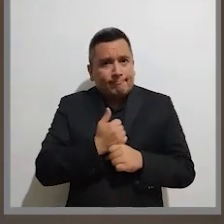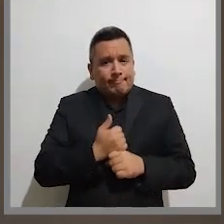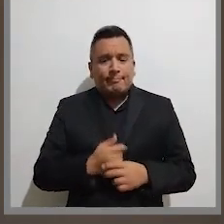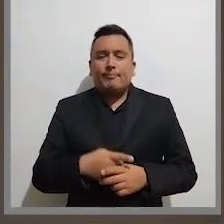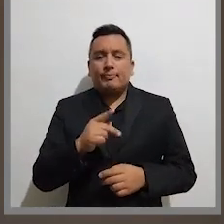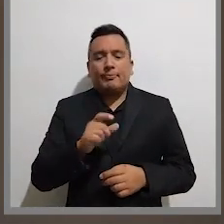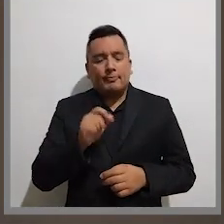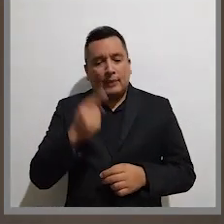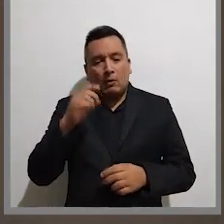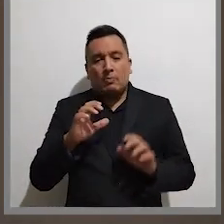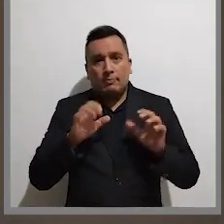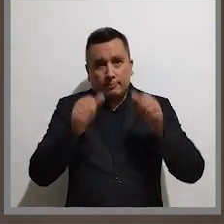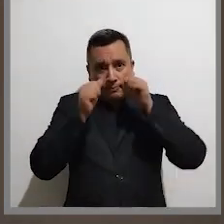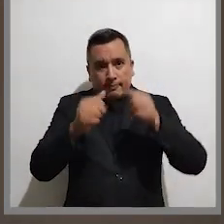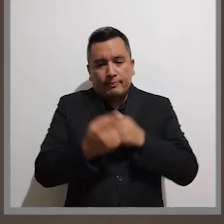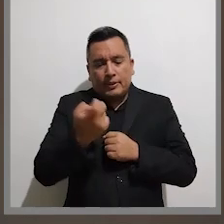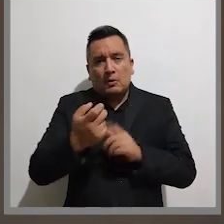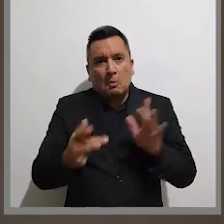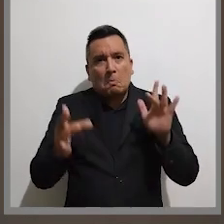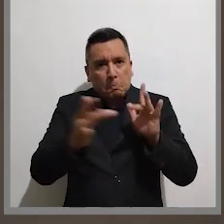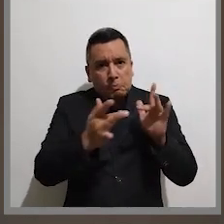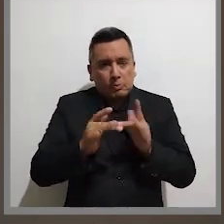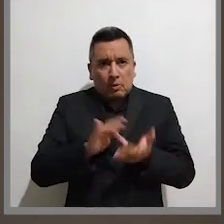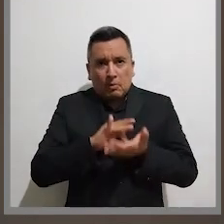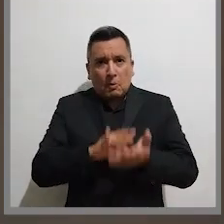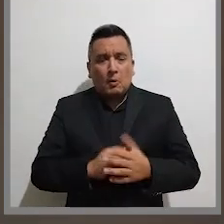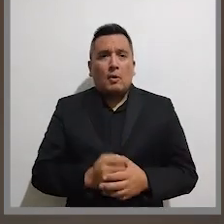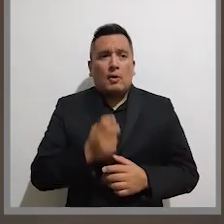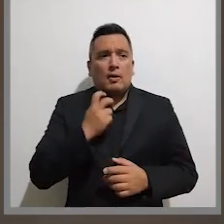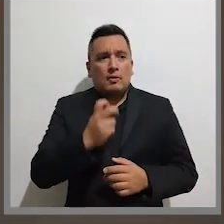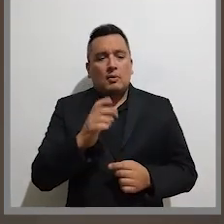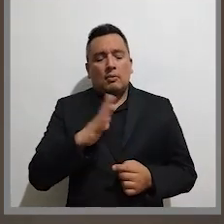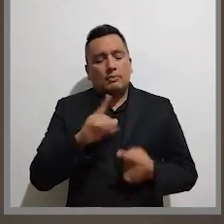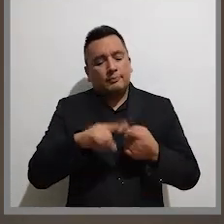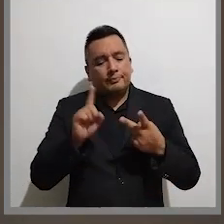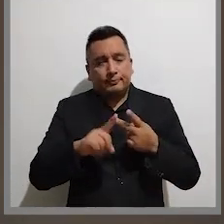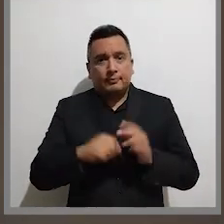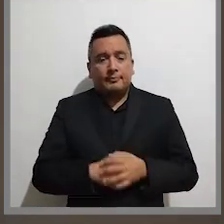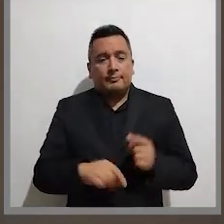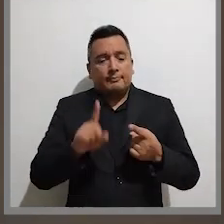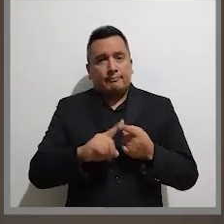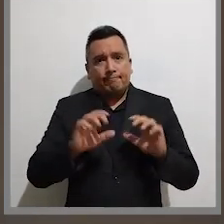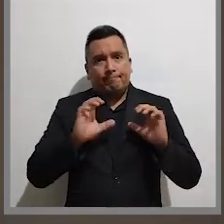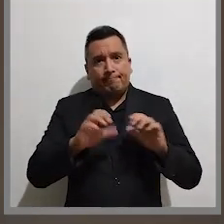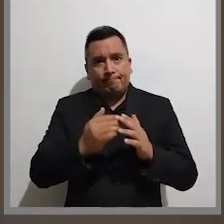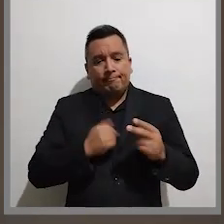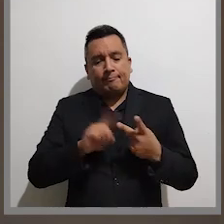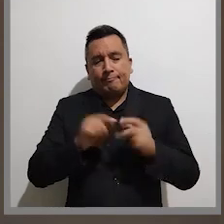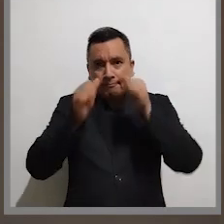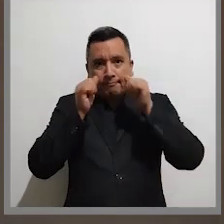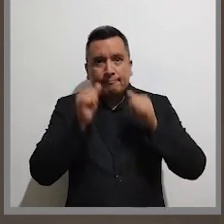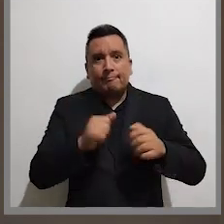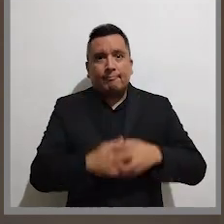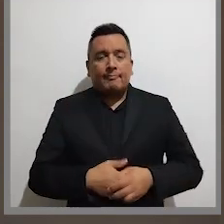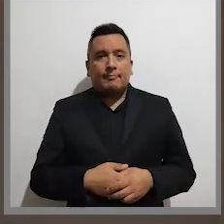pero también en un caso atenderlo? Porque las redes de apoyo justamente tienen estos dos aspectos: prevención y atención